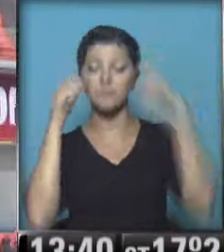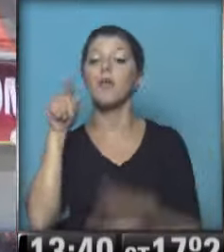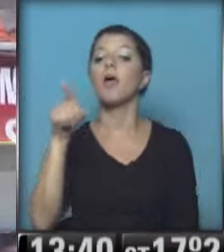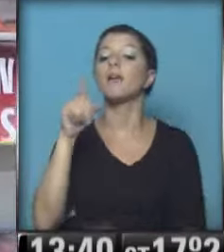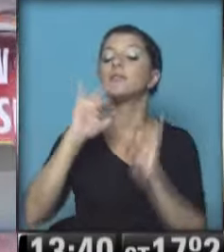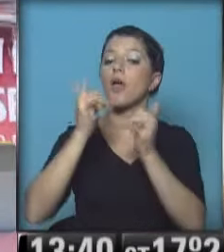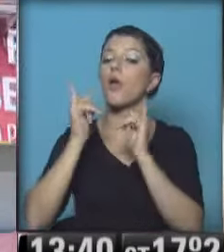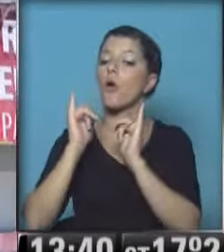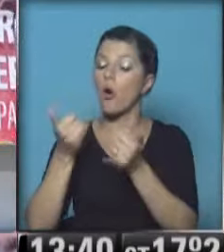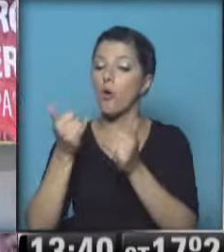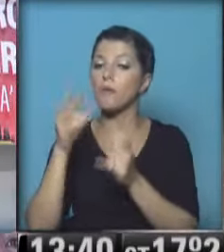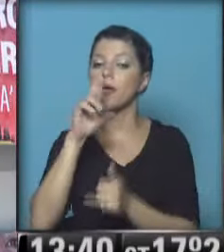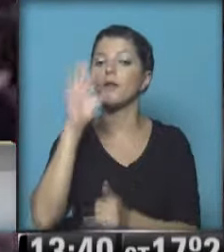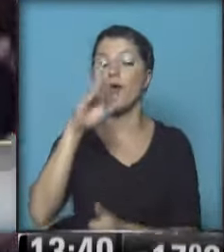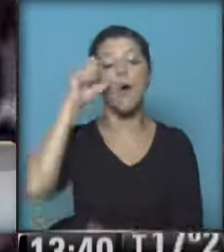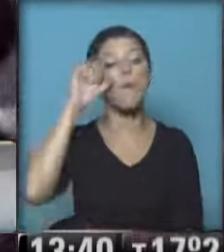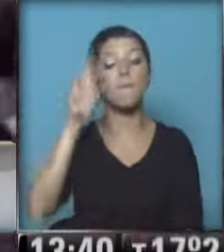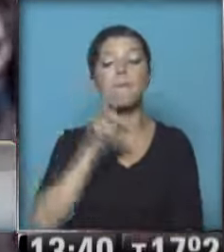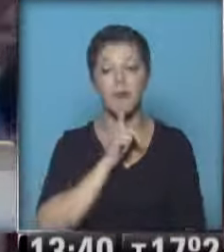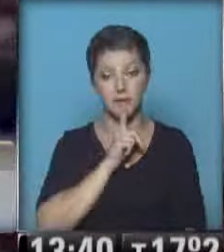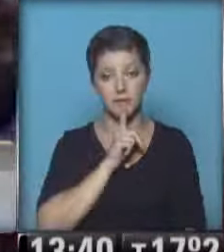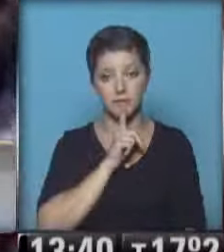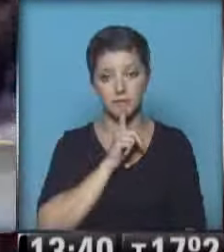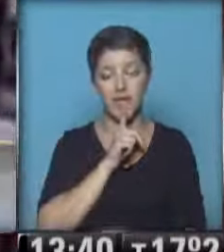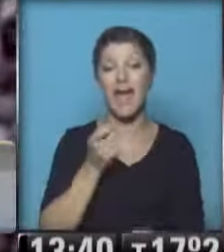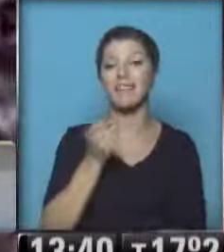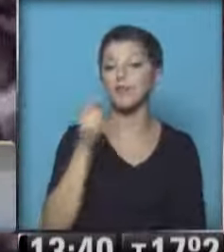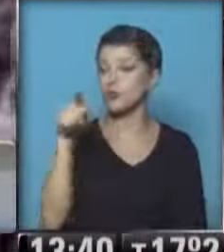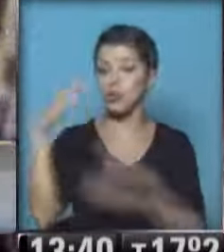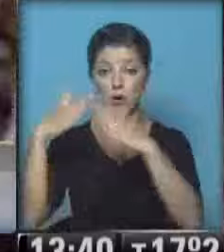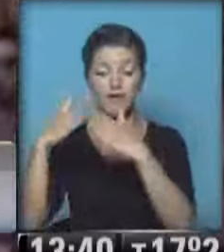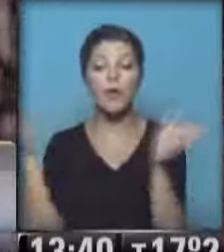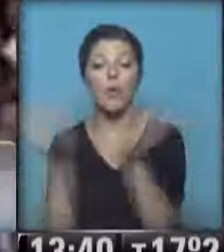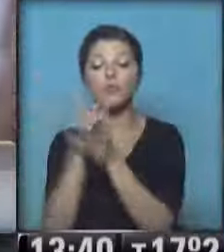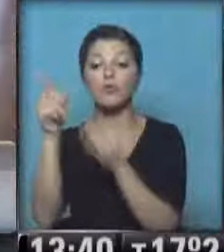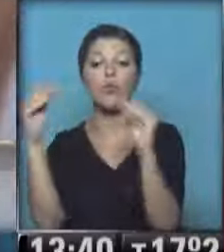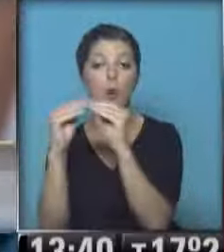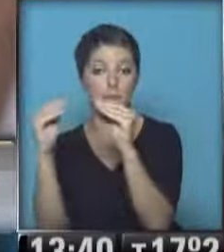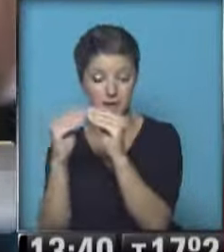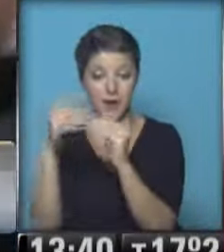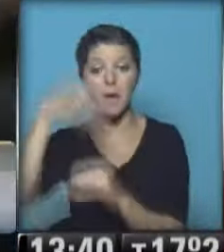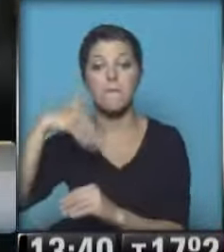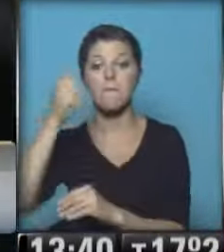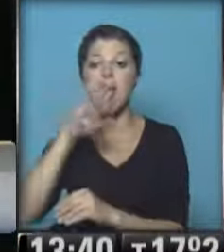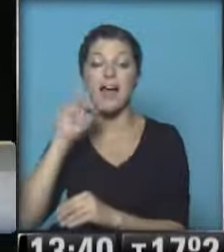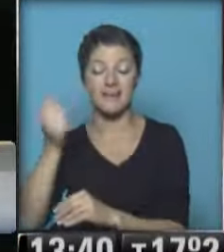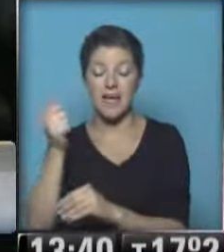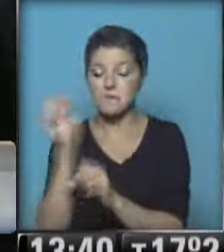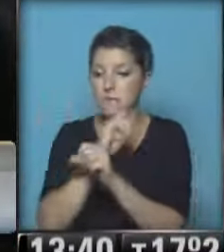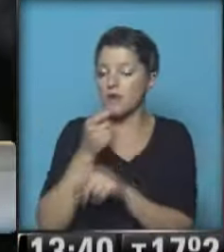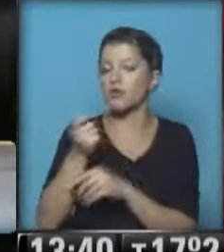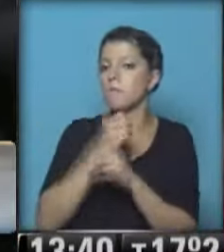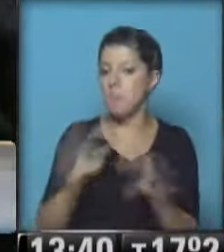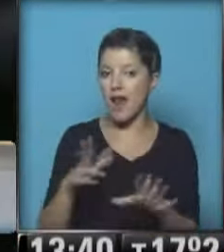muchacho, Robert Serra, fue asesinado en su casa junto a su compañera María Herrera, de una manera atroz,